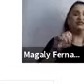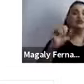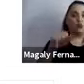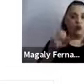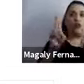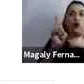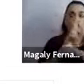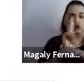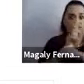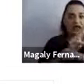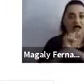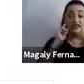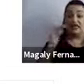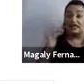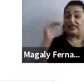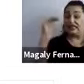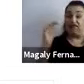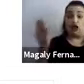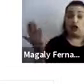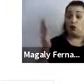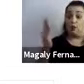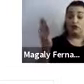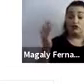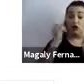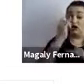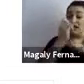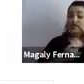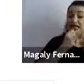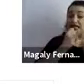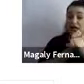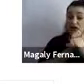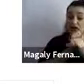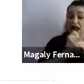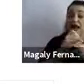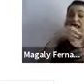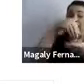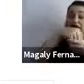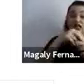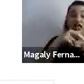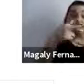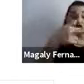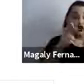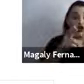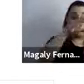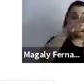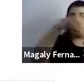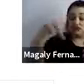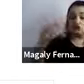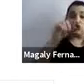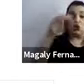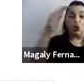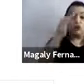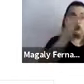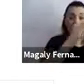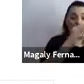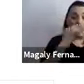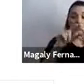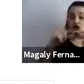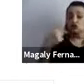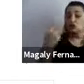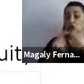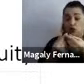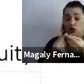usado. A nivel de comparación internacional, subnacional, entre regiones, entre comunidades, entre grupos, etc. Es un